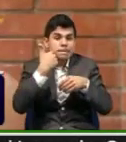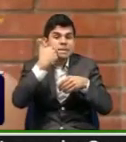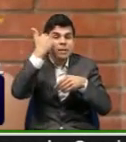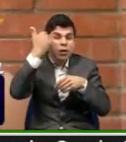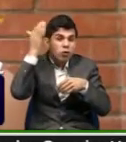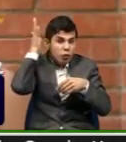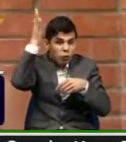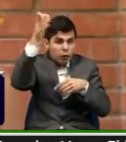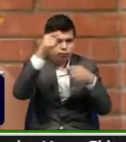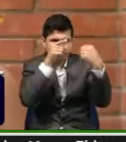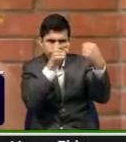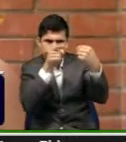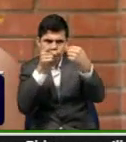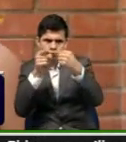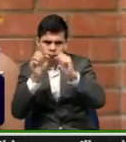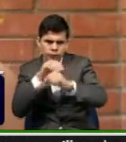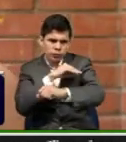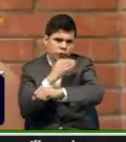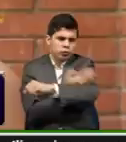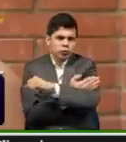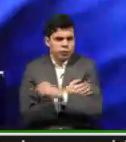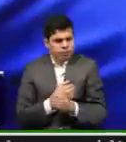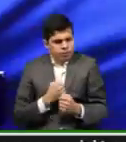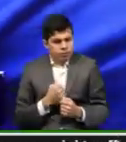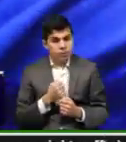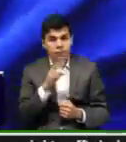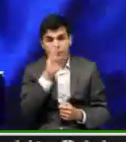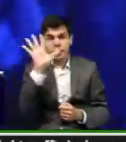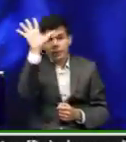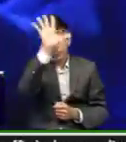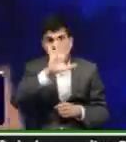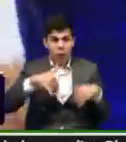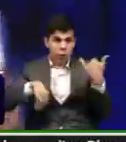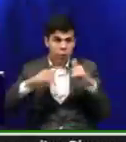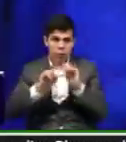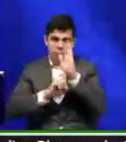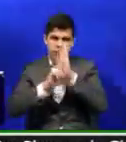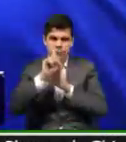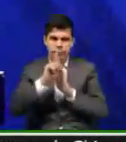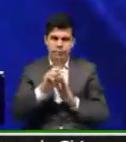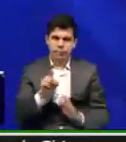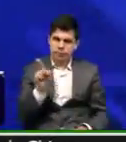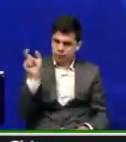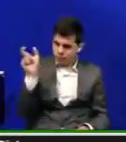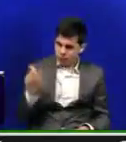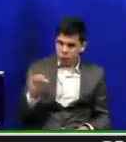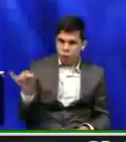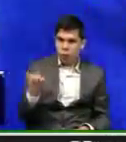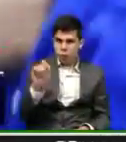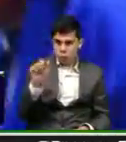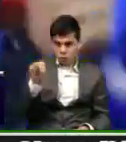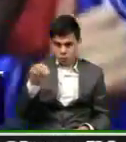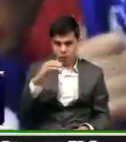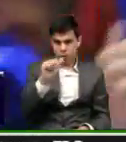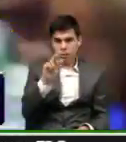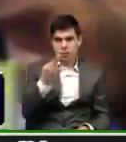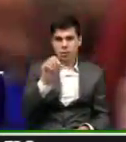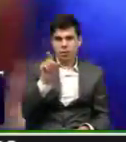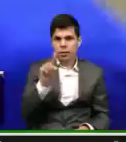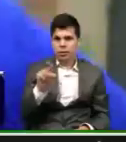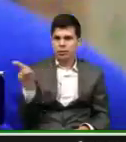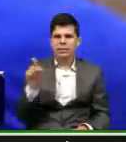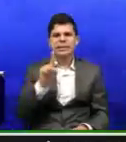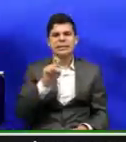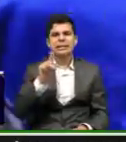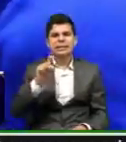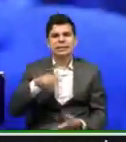vienen y poder en juegos nacionales obtener un buen resultado. Juan Carlos Tello, santandereano que compite en la categoría de 66